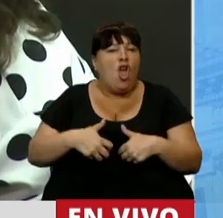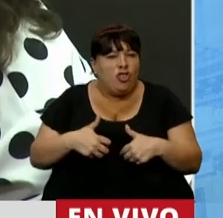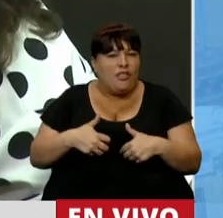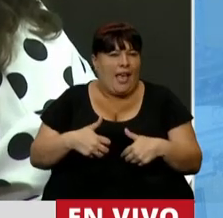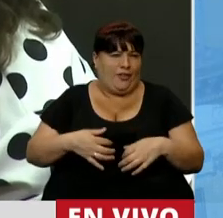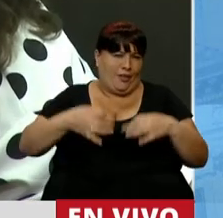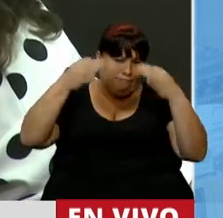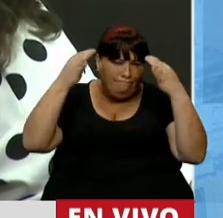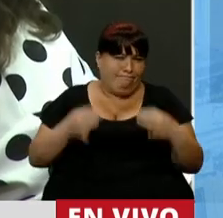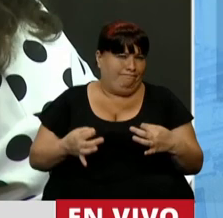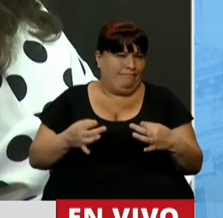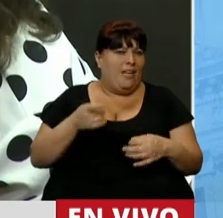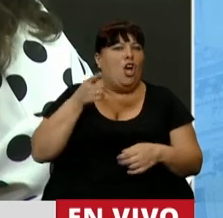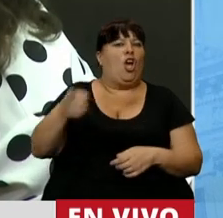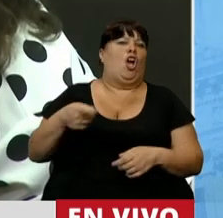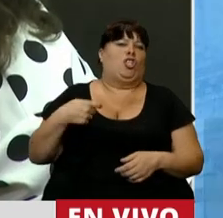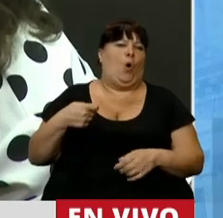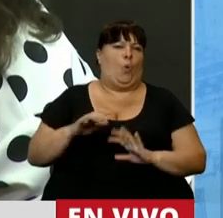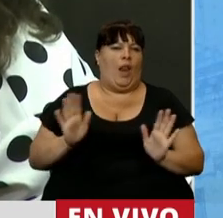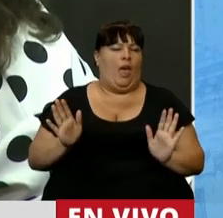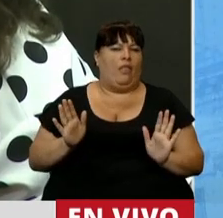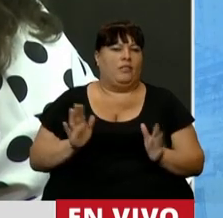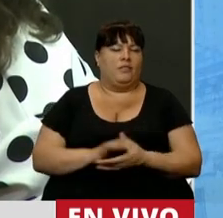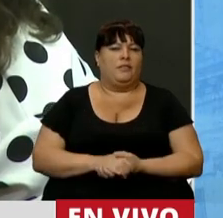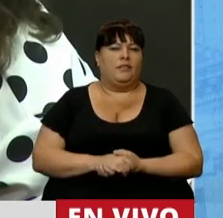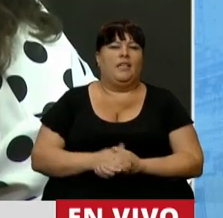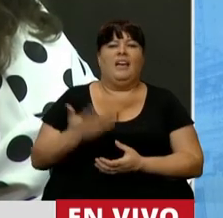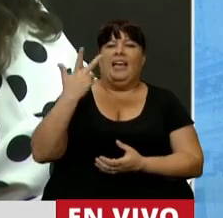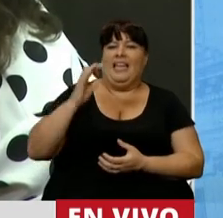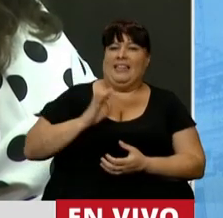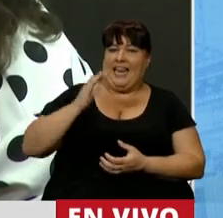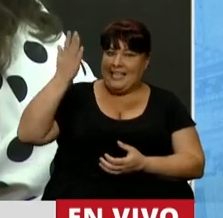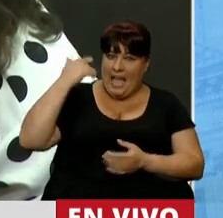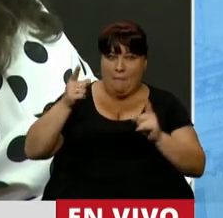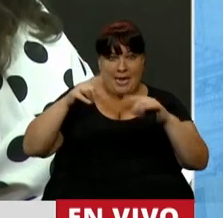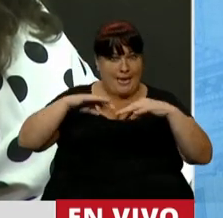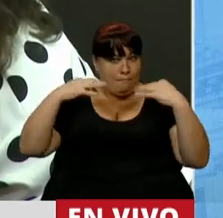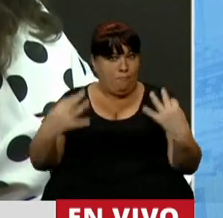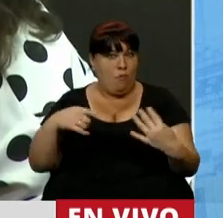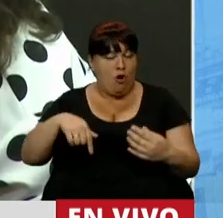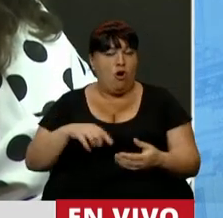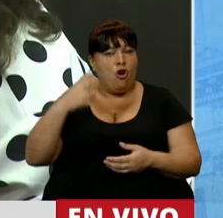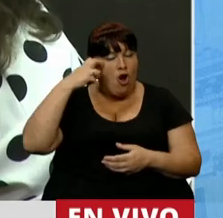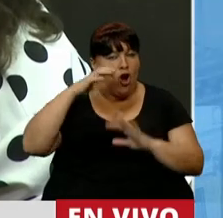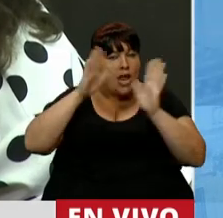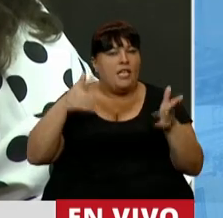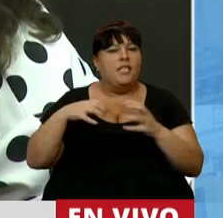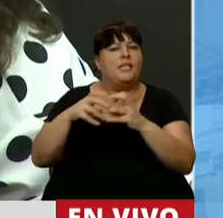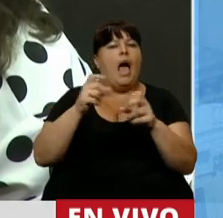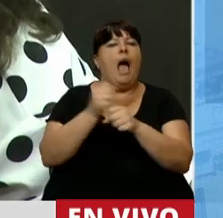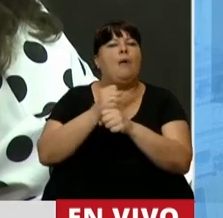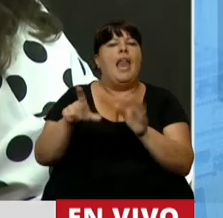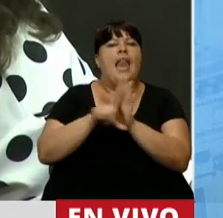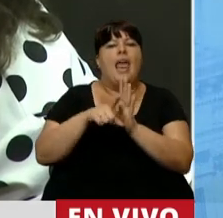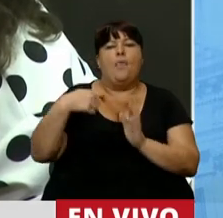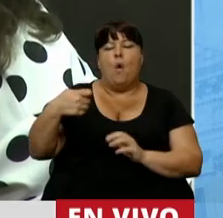que claramente castiga a los jubilados. Hace 3 años, en este mismo recinto, sancionábamos una